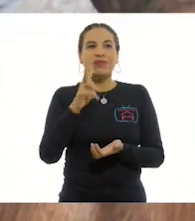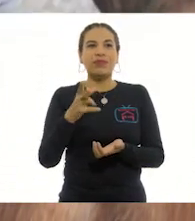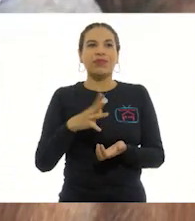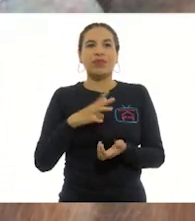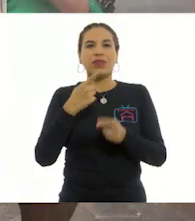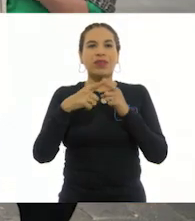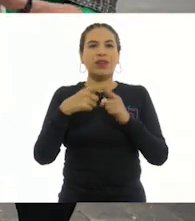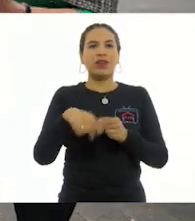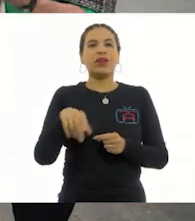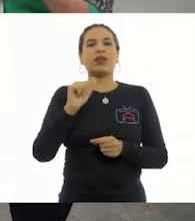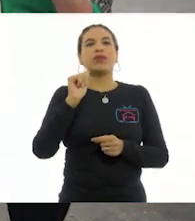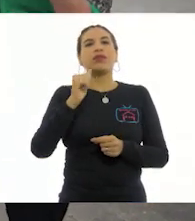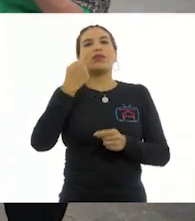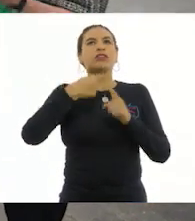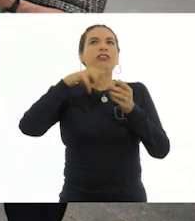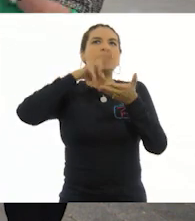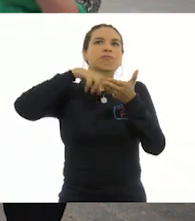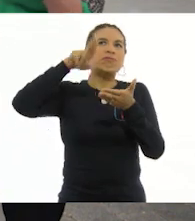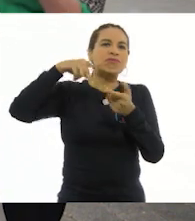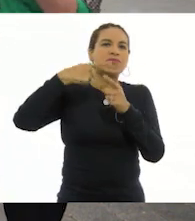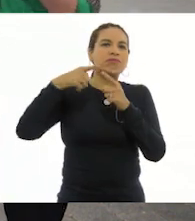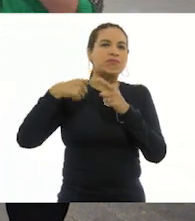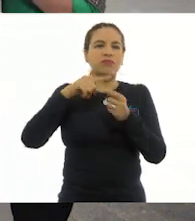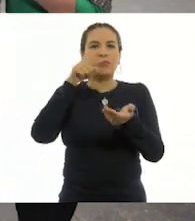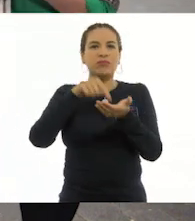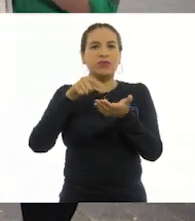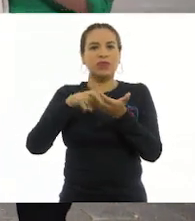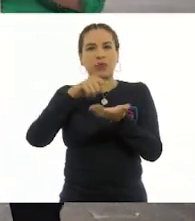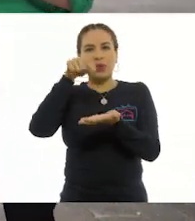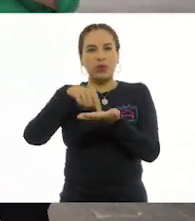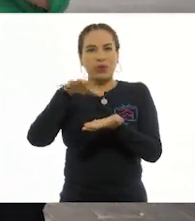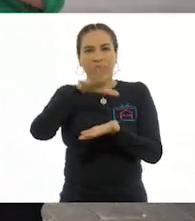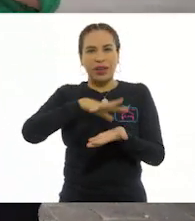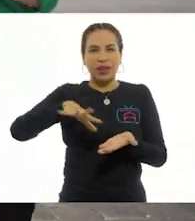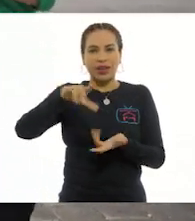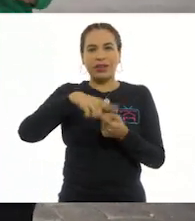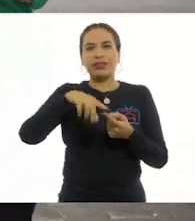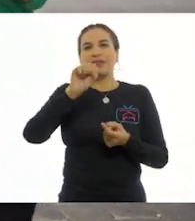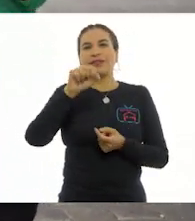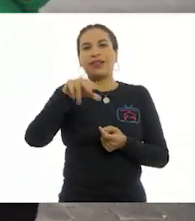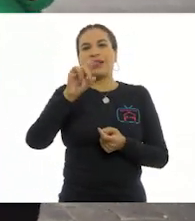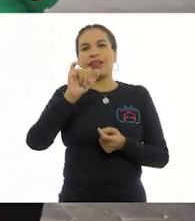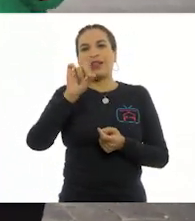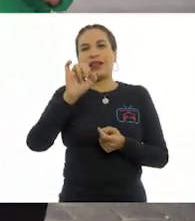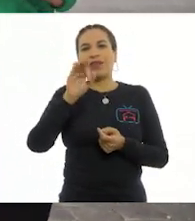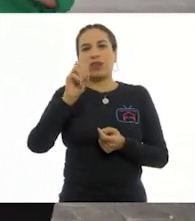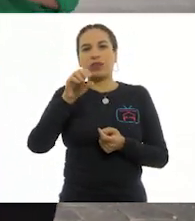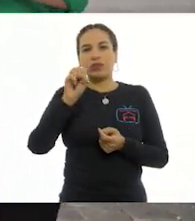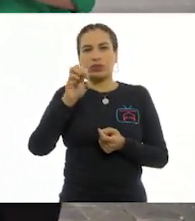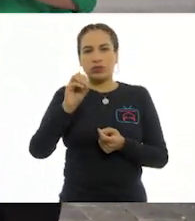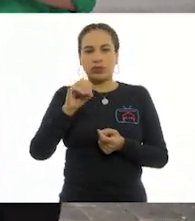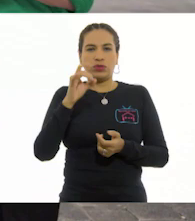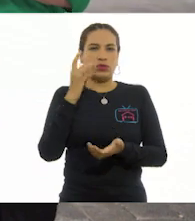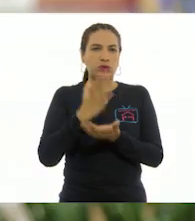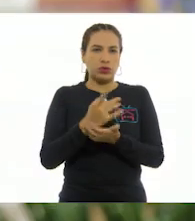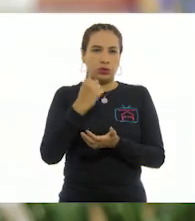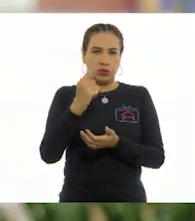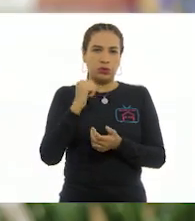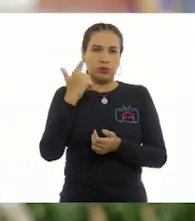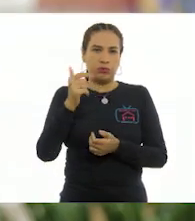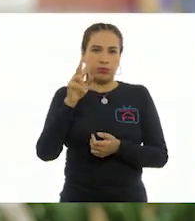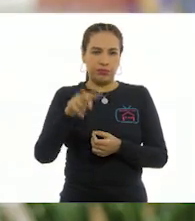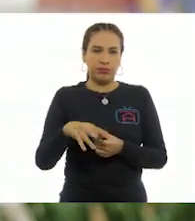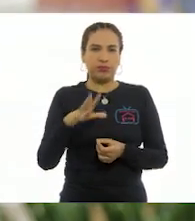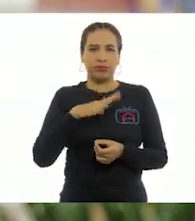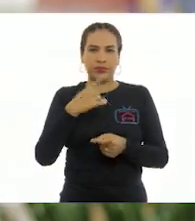Pintó mucho, murales en muchos lados, muchos espacios, como en San Ildefonso, ¿no? Pero esto es algo único realmente. Sí,